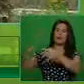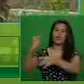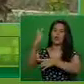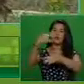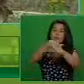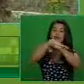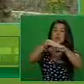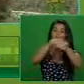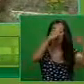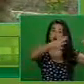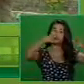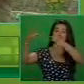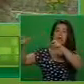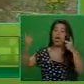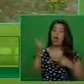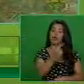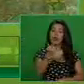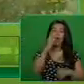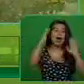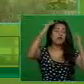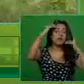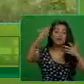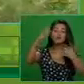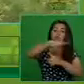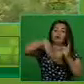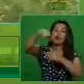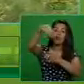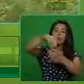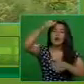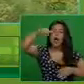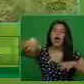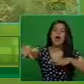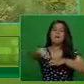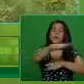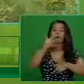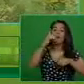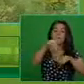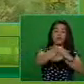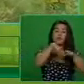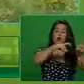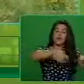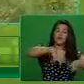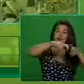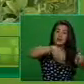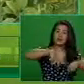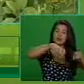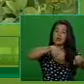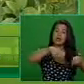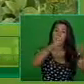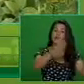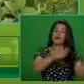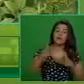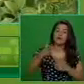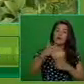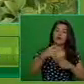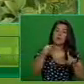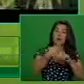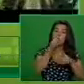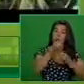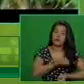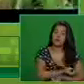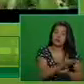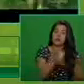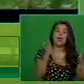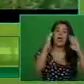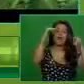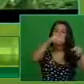buena medida atienden las dos realidades que están presentes en el campo. Un ministerio de agricultura, planificación y abastecimiento, que atiende